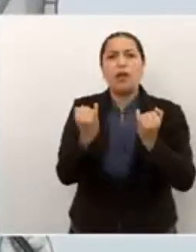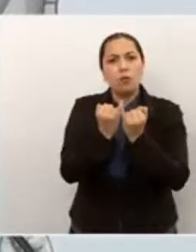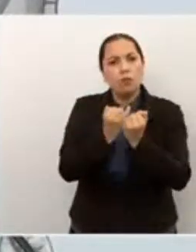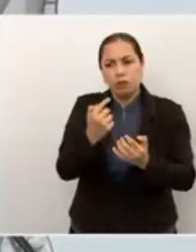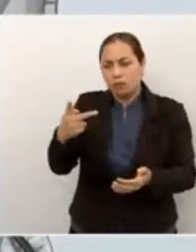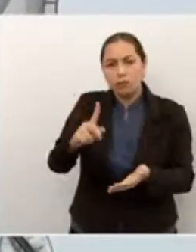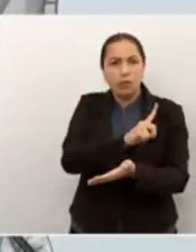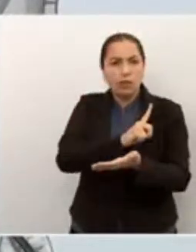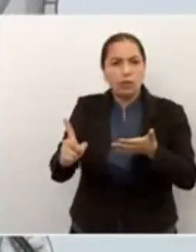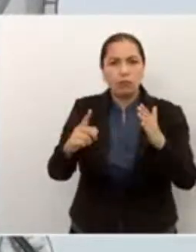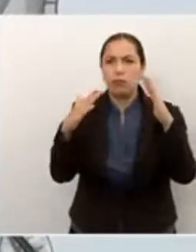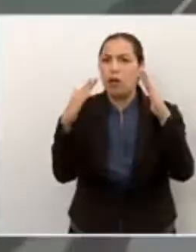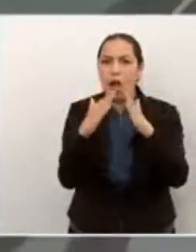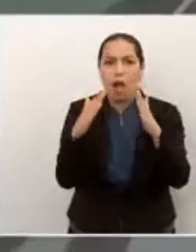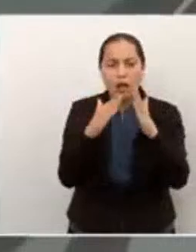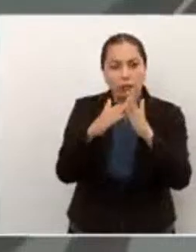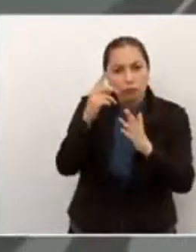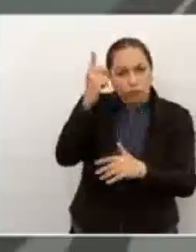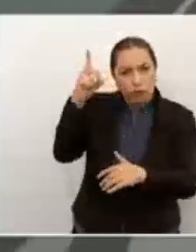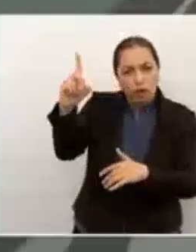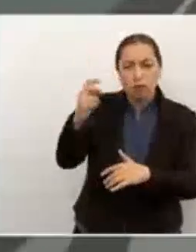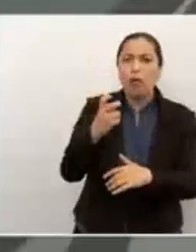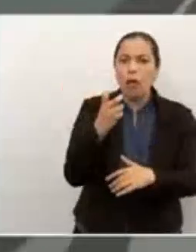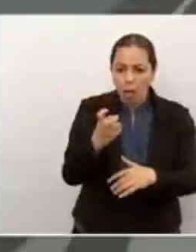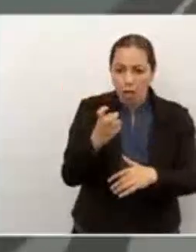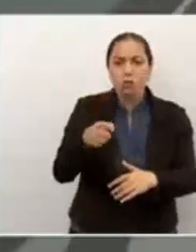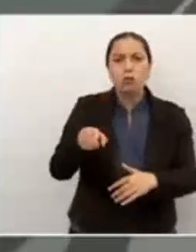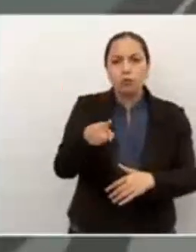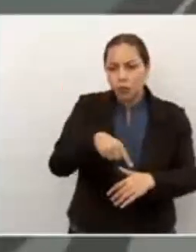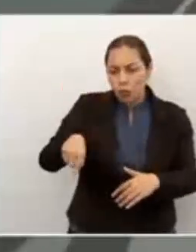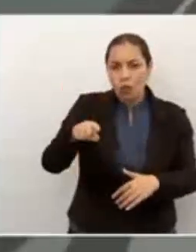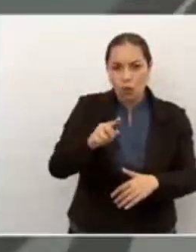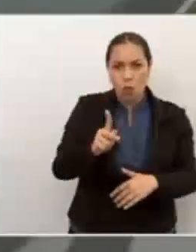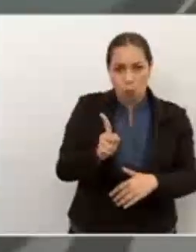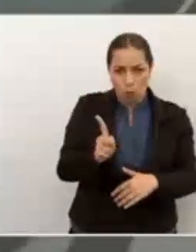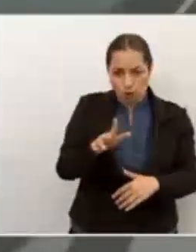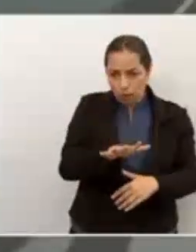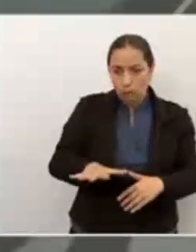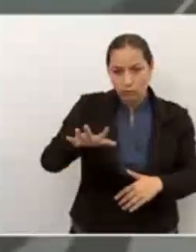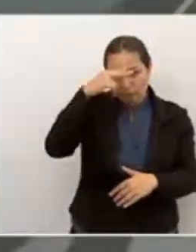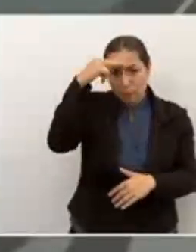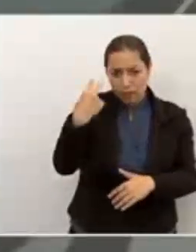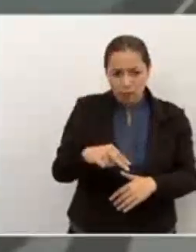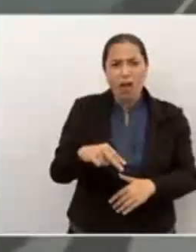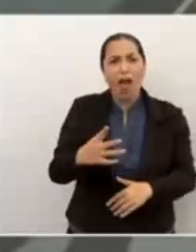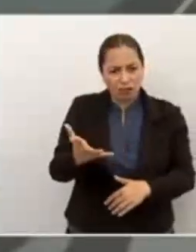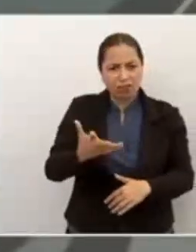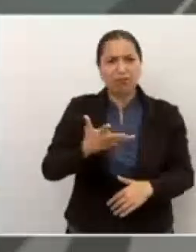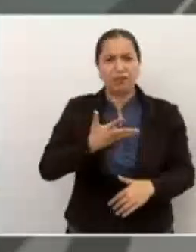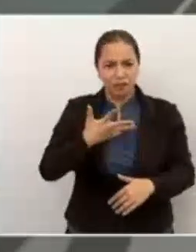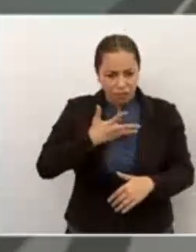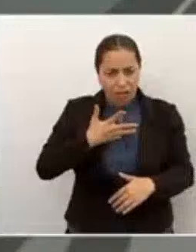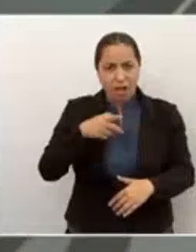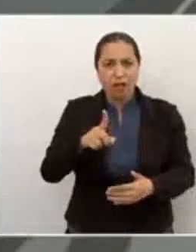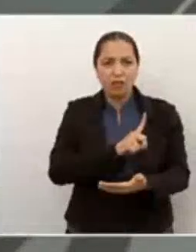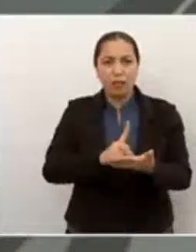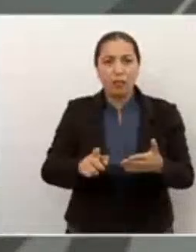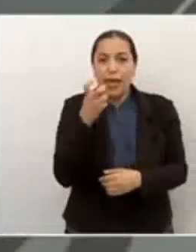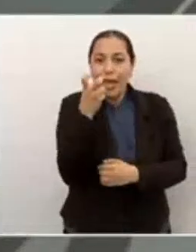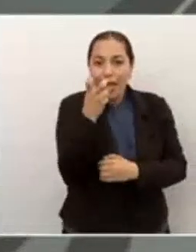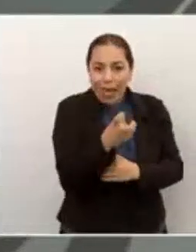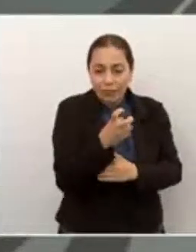México tiene derechos. Y eso es en donde va a avanzar la cuarta transformación de la vida pública de